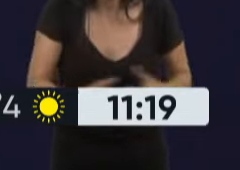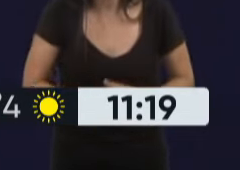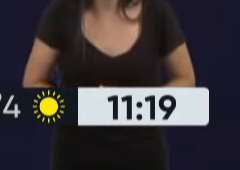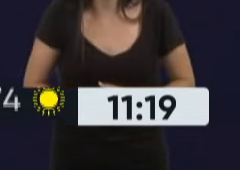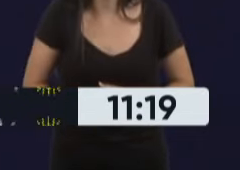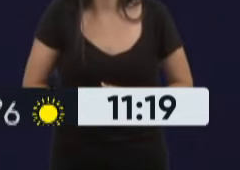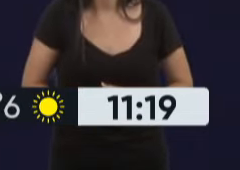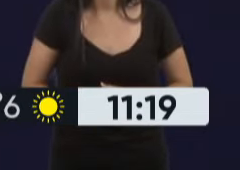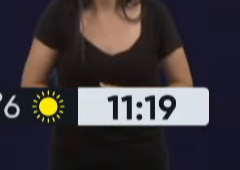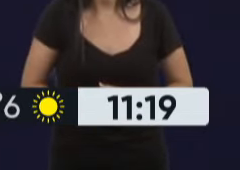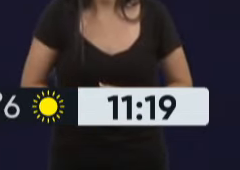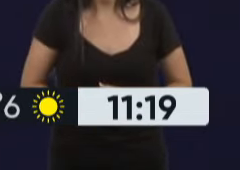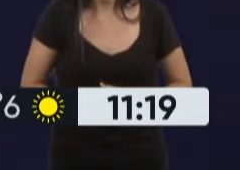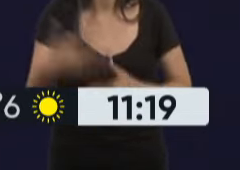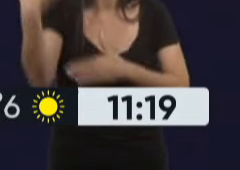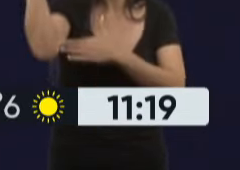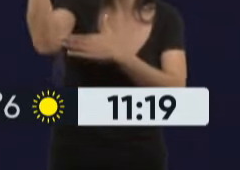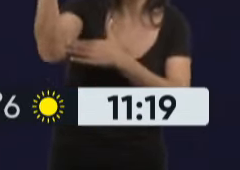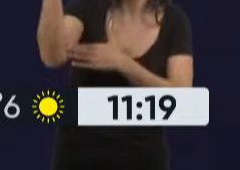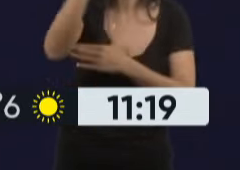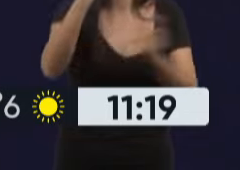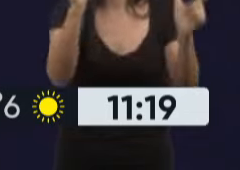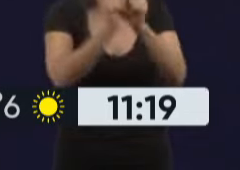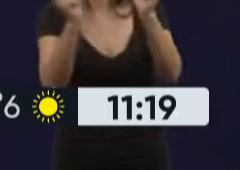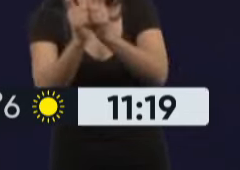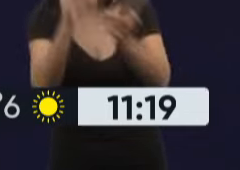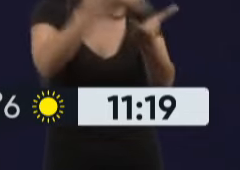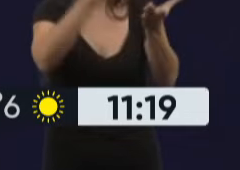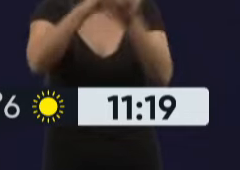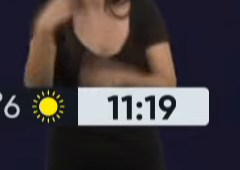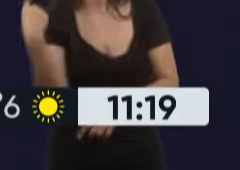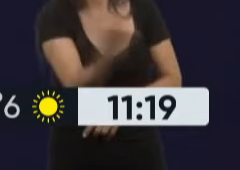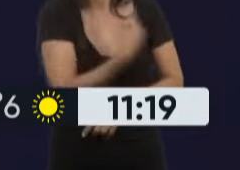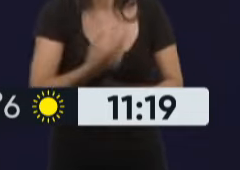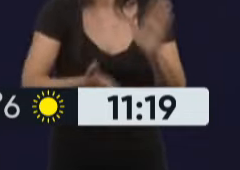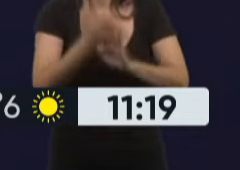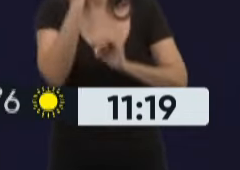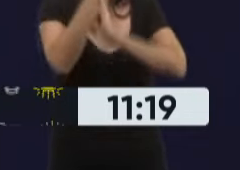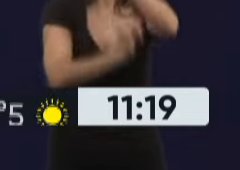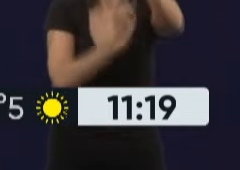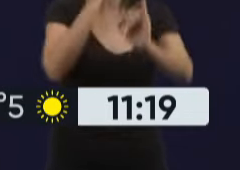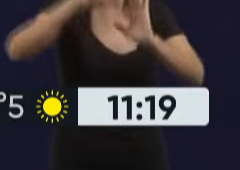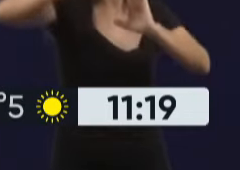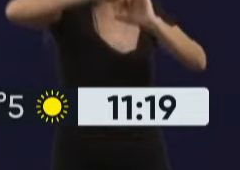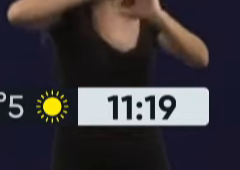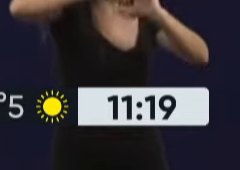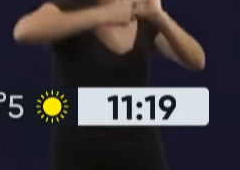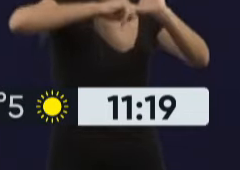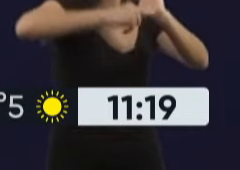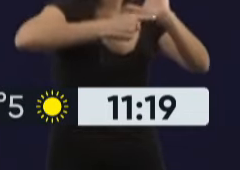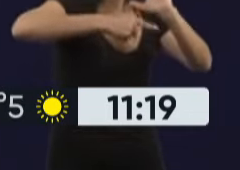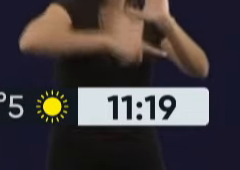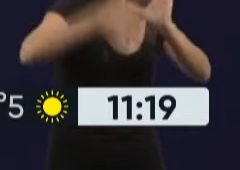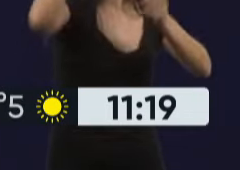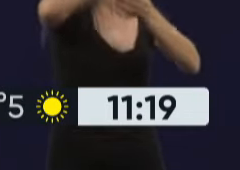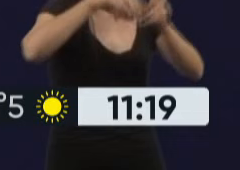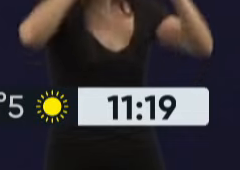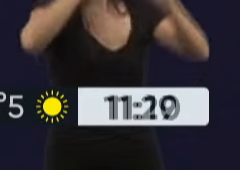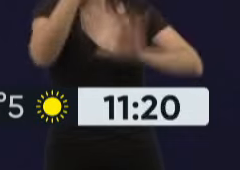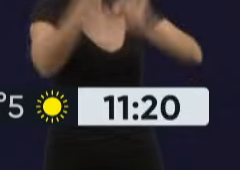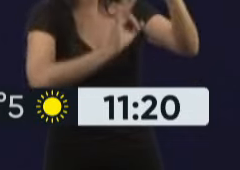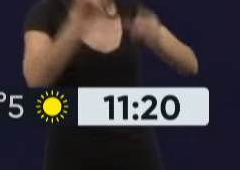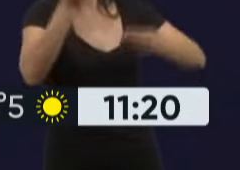eh conferencias de prensa o reuniones para ir explicando Punto por punto Especialmente los más los que puedan generar